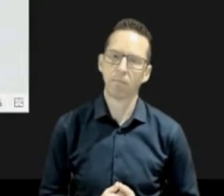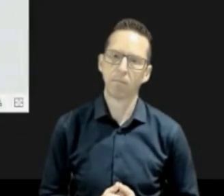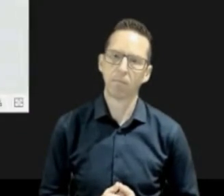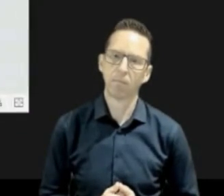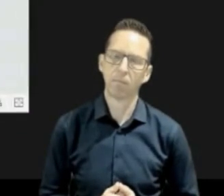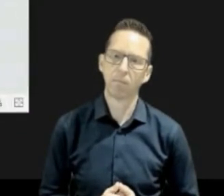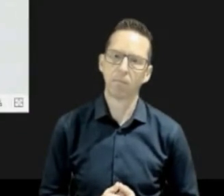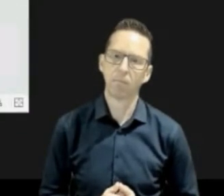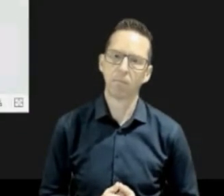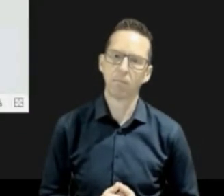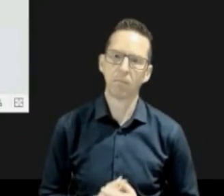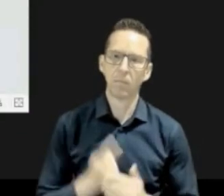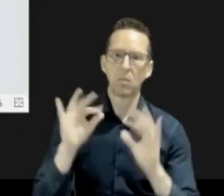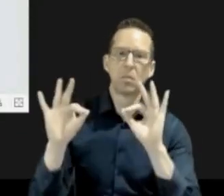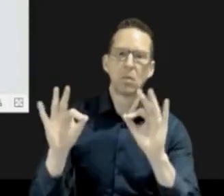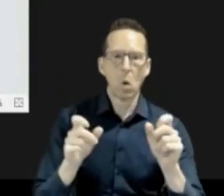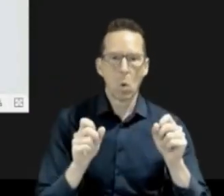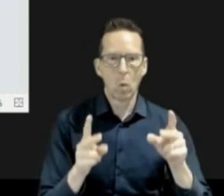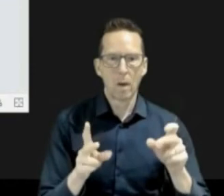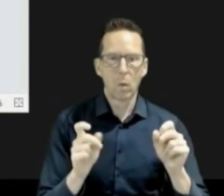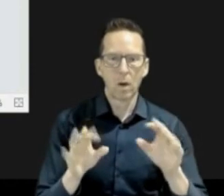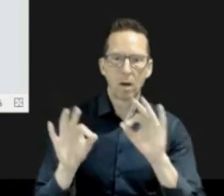Okay Okay Muchas gracias